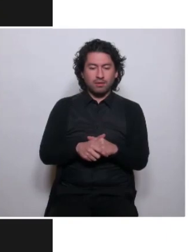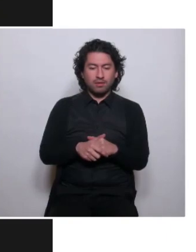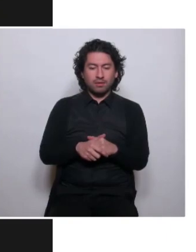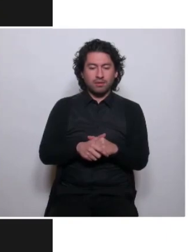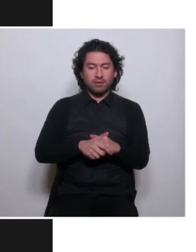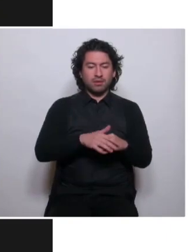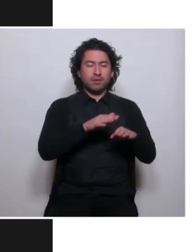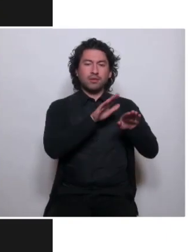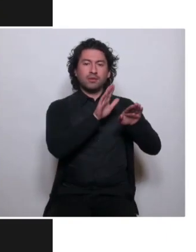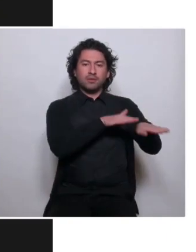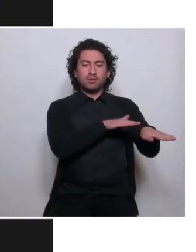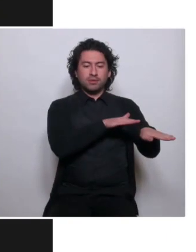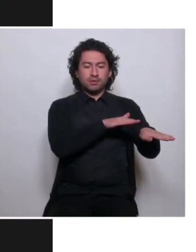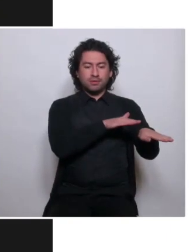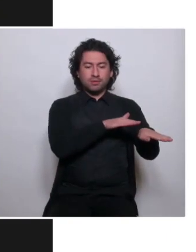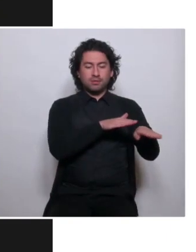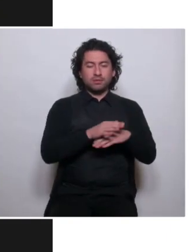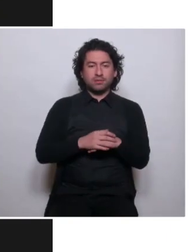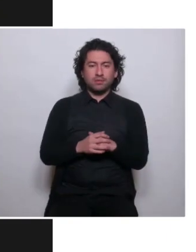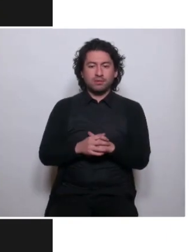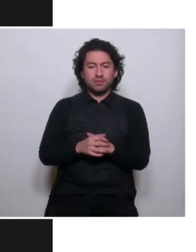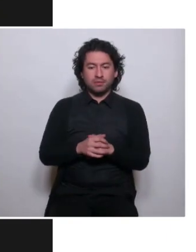A favor, señor secretario.